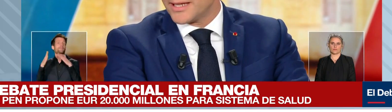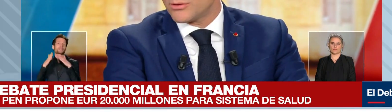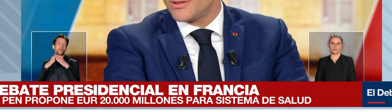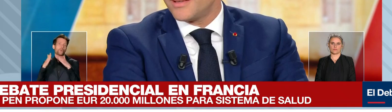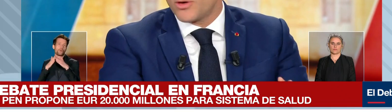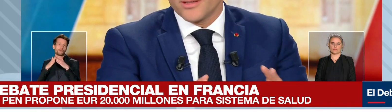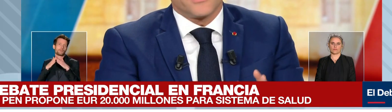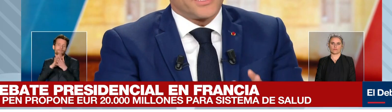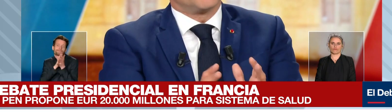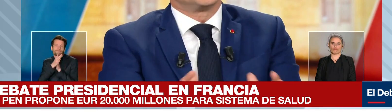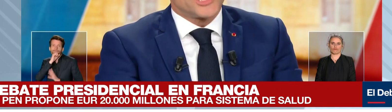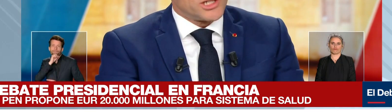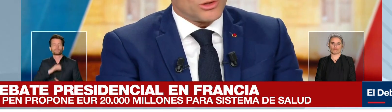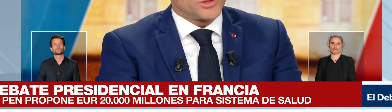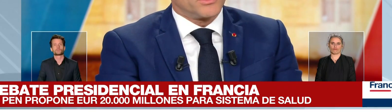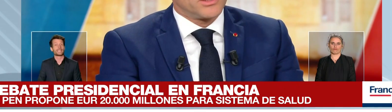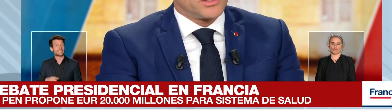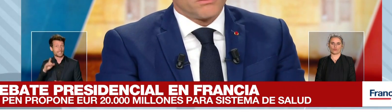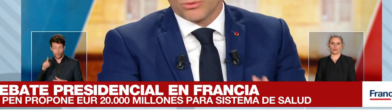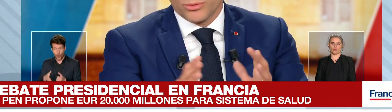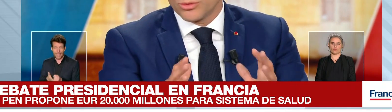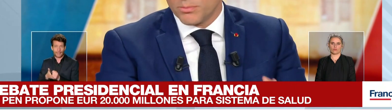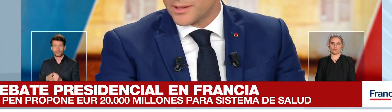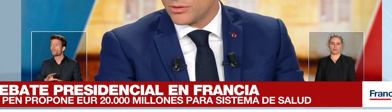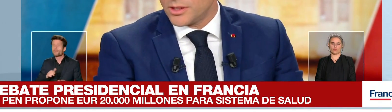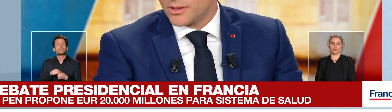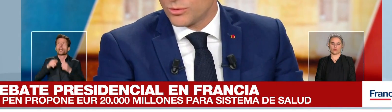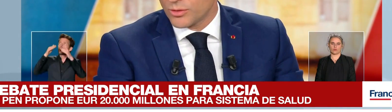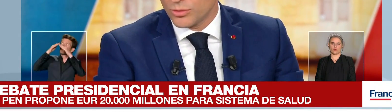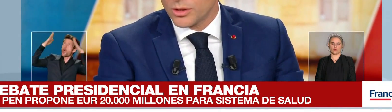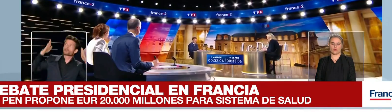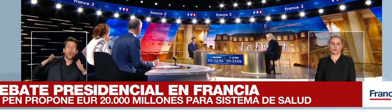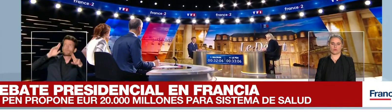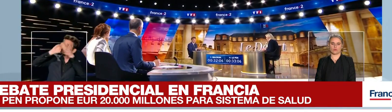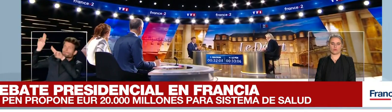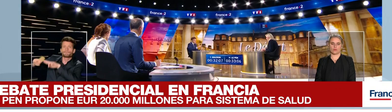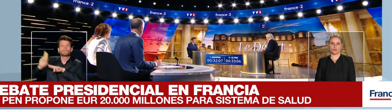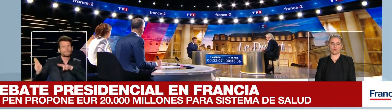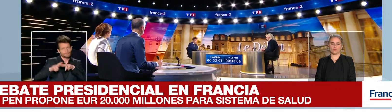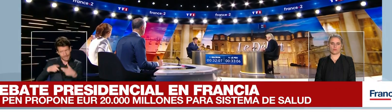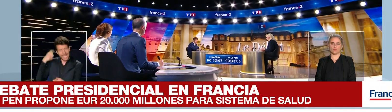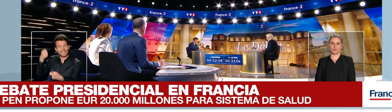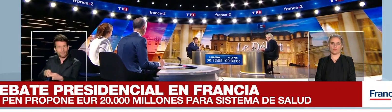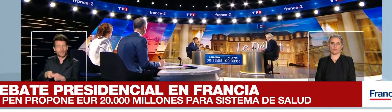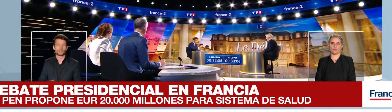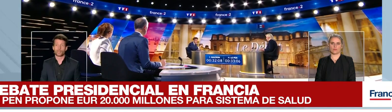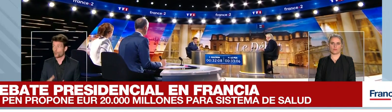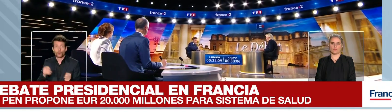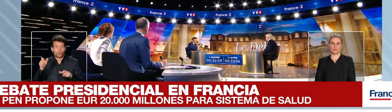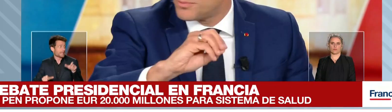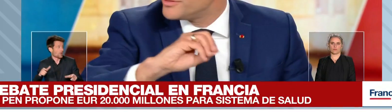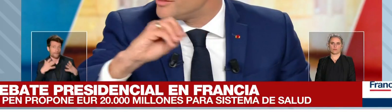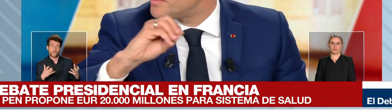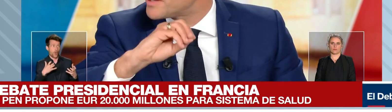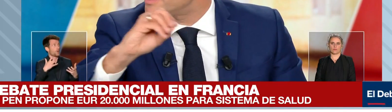es ayudarlos a hacerlo. Primero, ayudarlos a arreglar sus hogares.